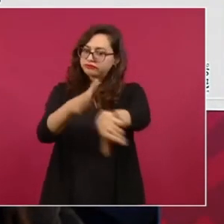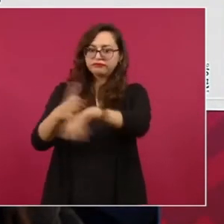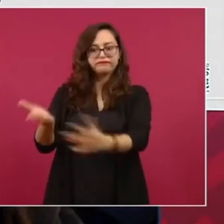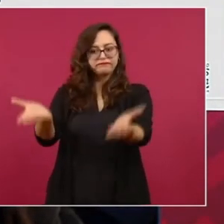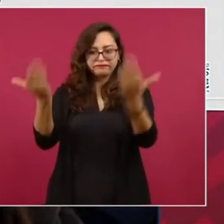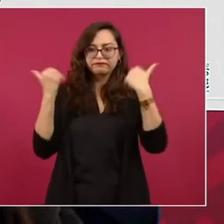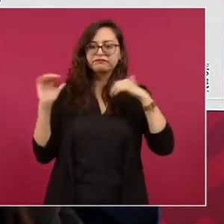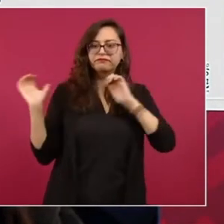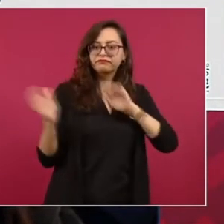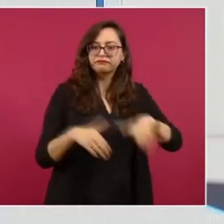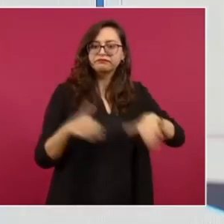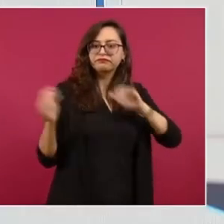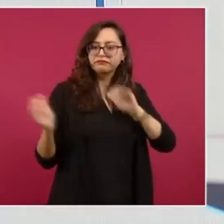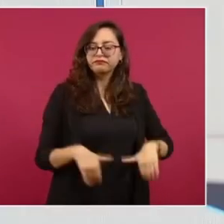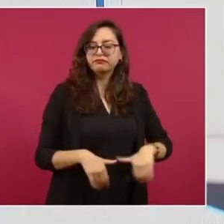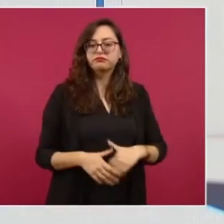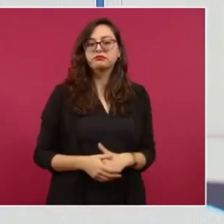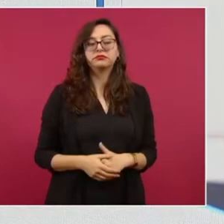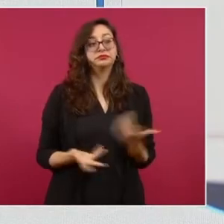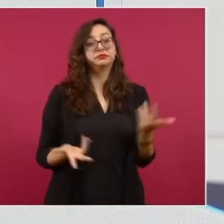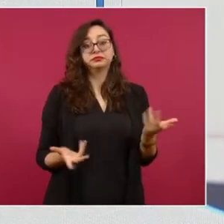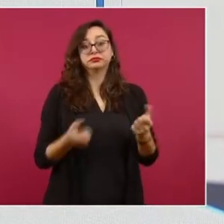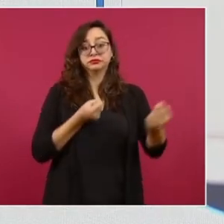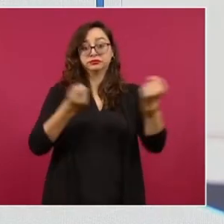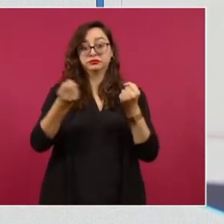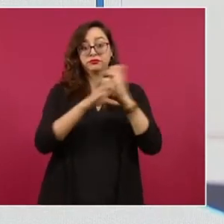y llegaron las pipas,